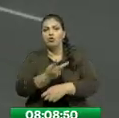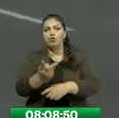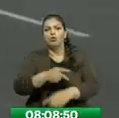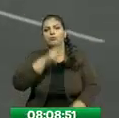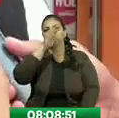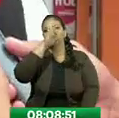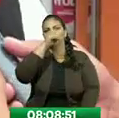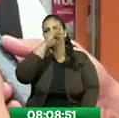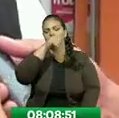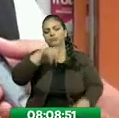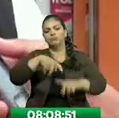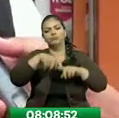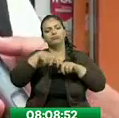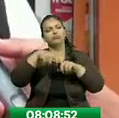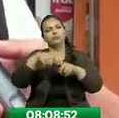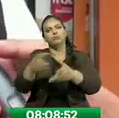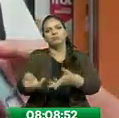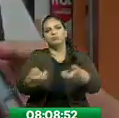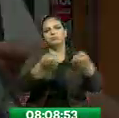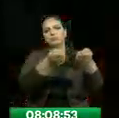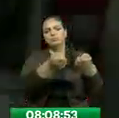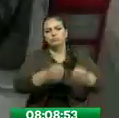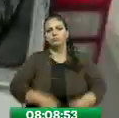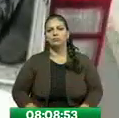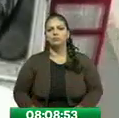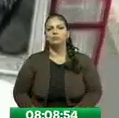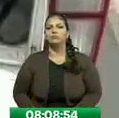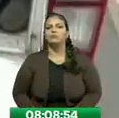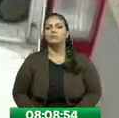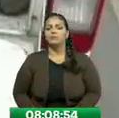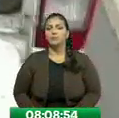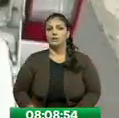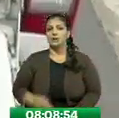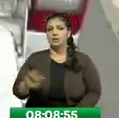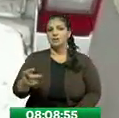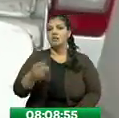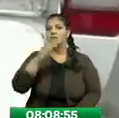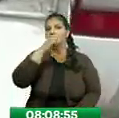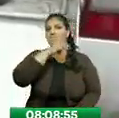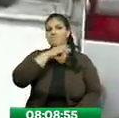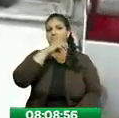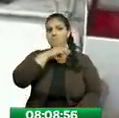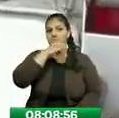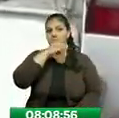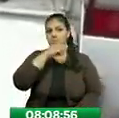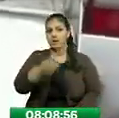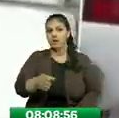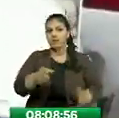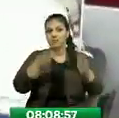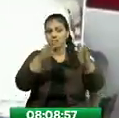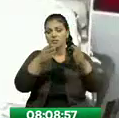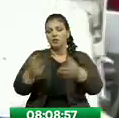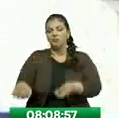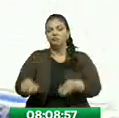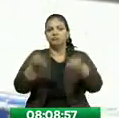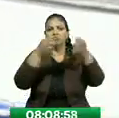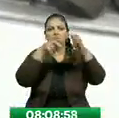del Cantón Puerto Viejo de la Comisión de Tránsito del Ecuador. El cadáver fue trasladado hasta el Instituto de Ciencias Forenses de Manta para